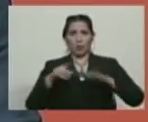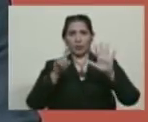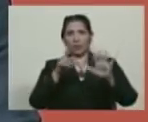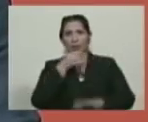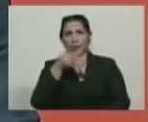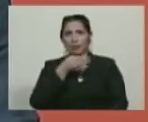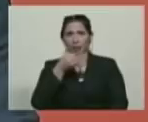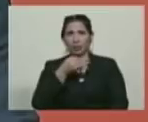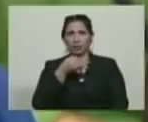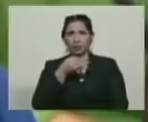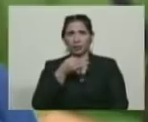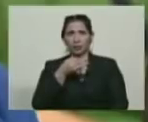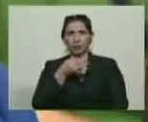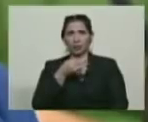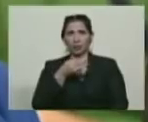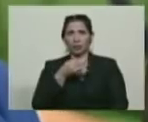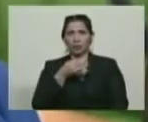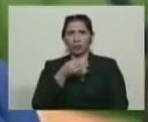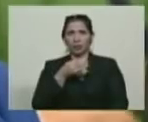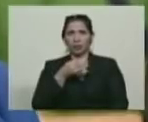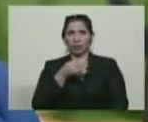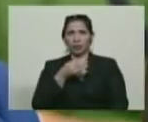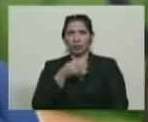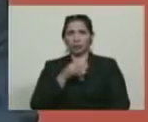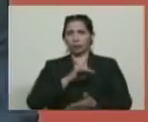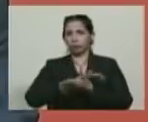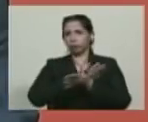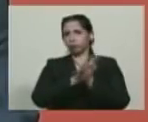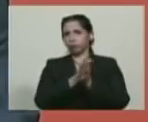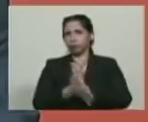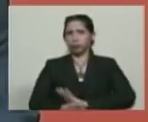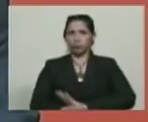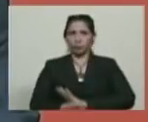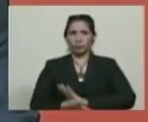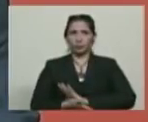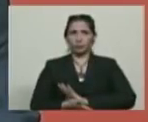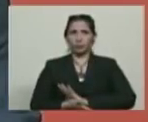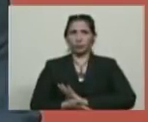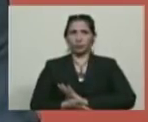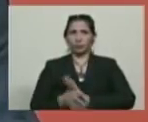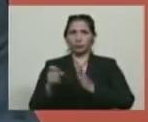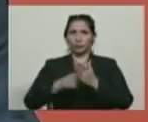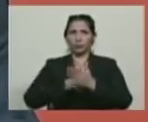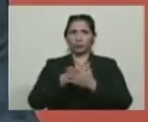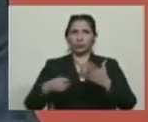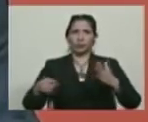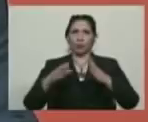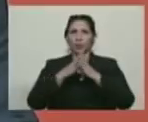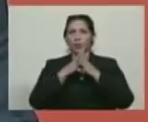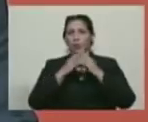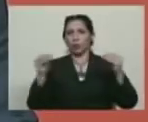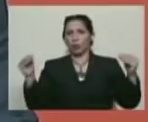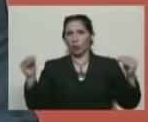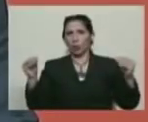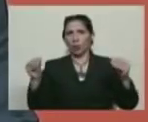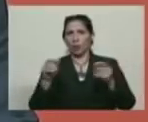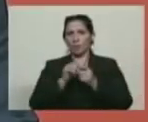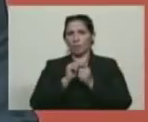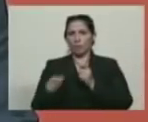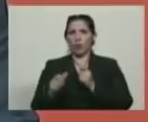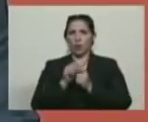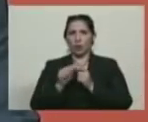se de monetizará y se retirará todas las denominaciones del bolívar